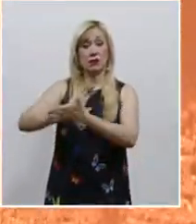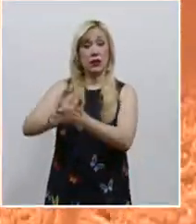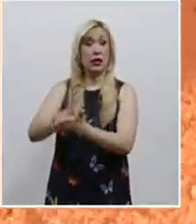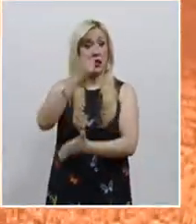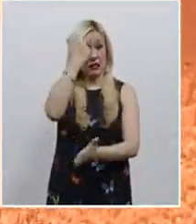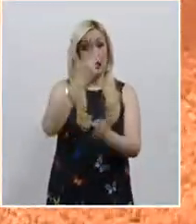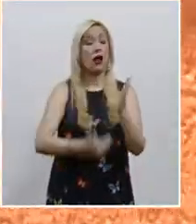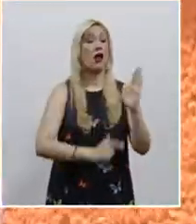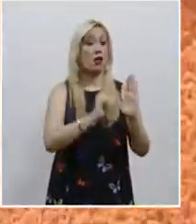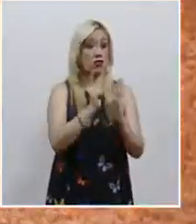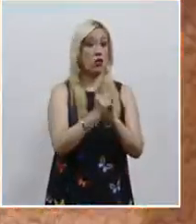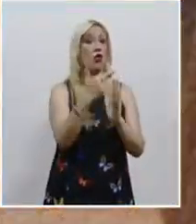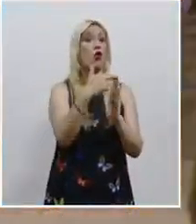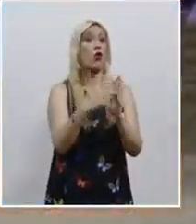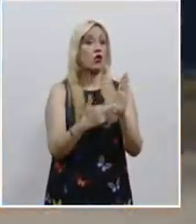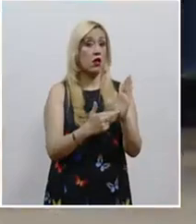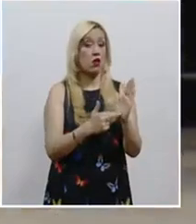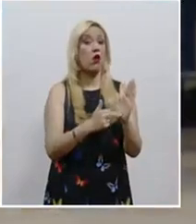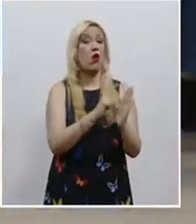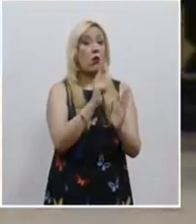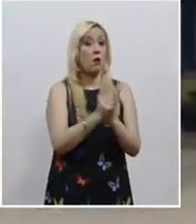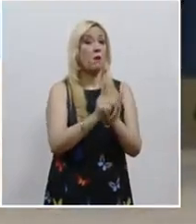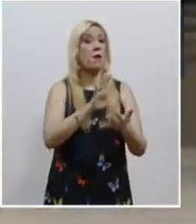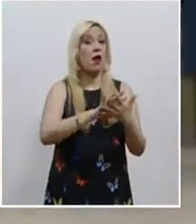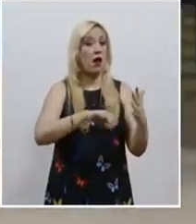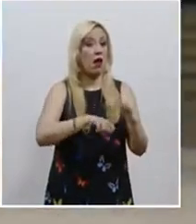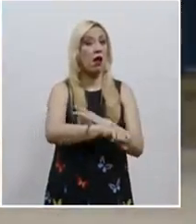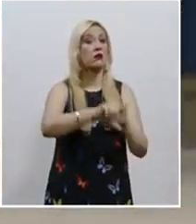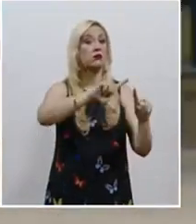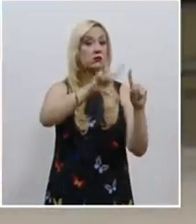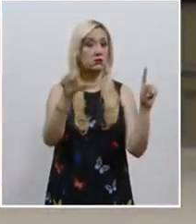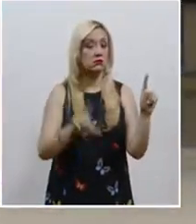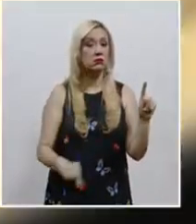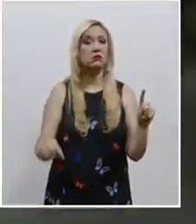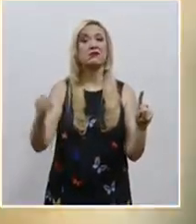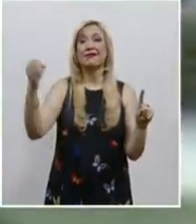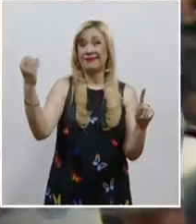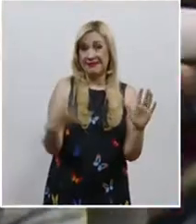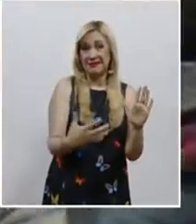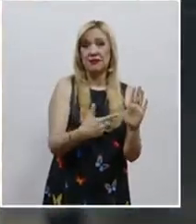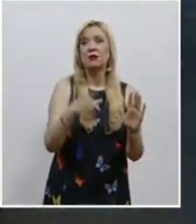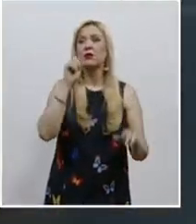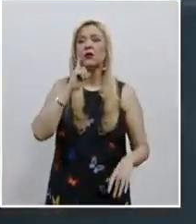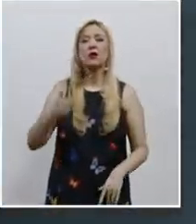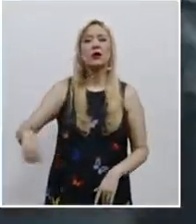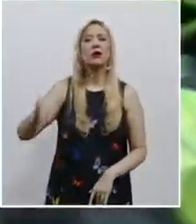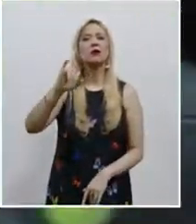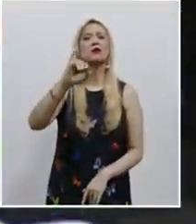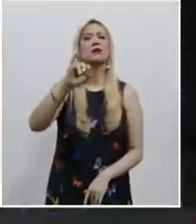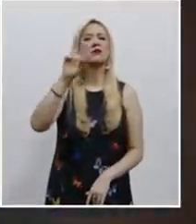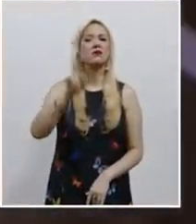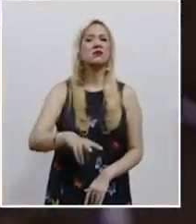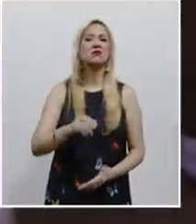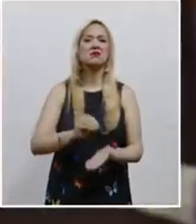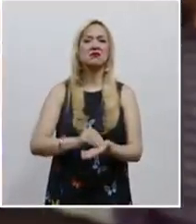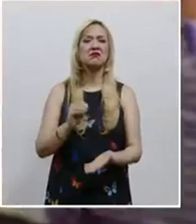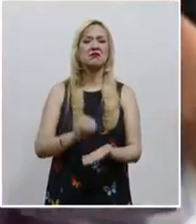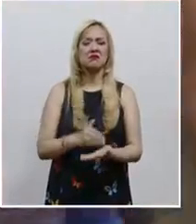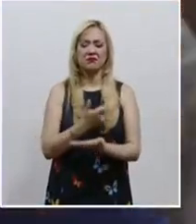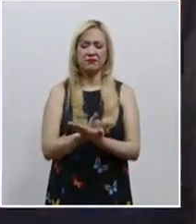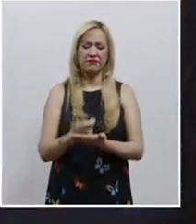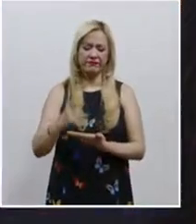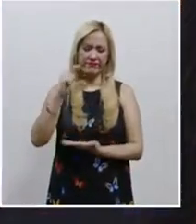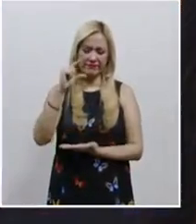en el Código Penal Federal y pese a la normativa en la materia, muchas mujeres la viven, sobre todo aquellas que perciben bajos